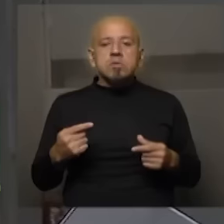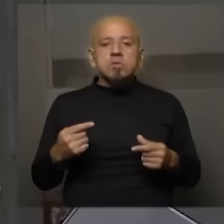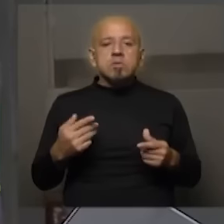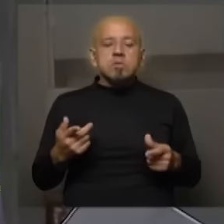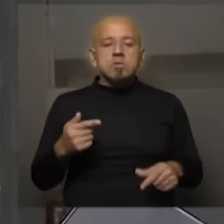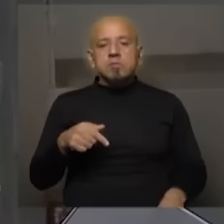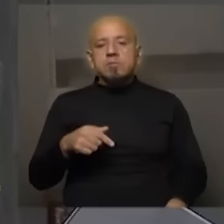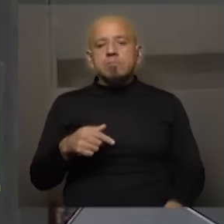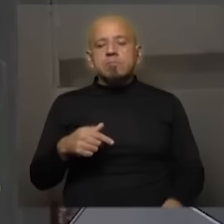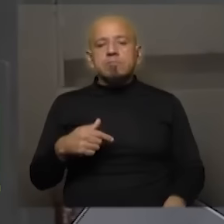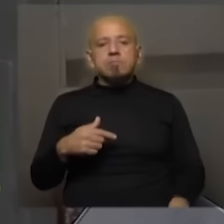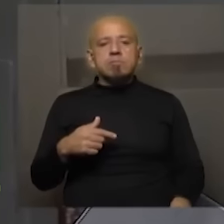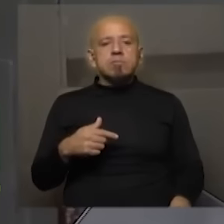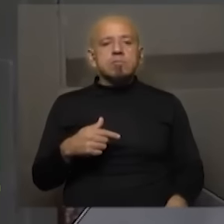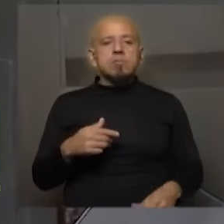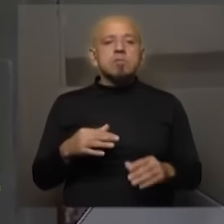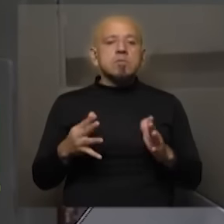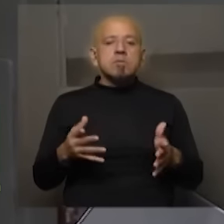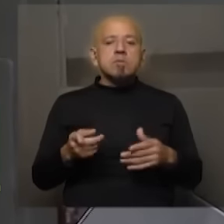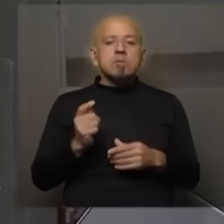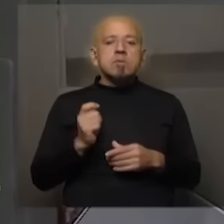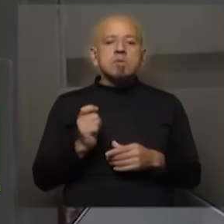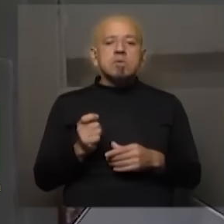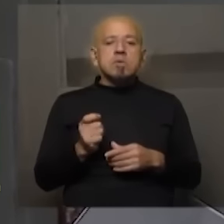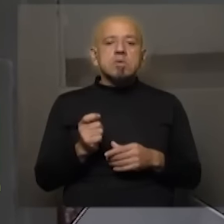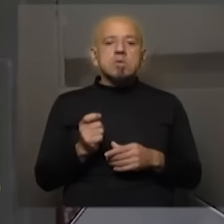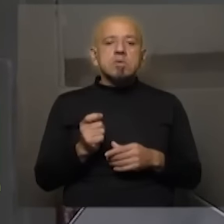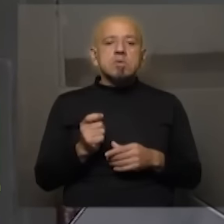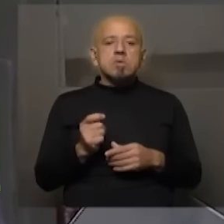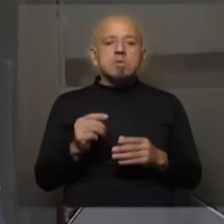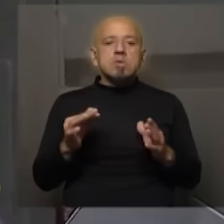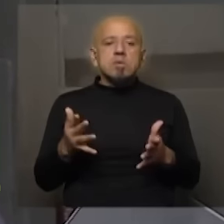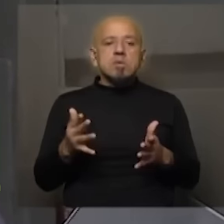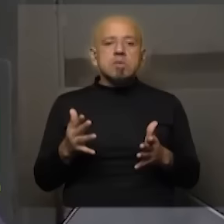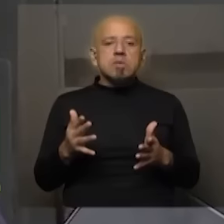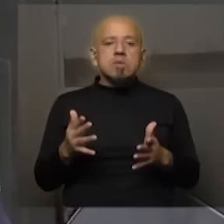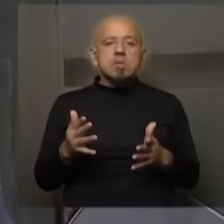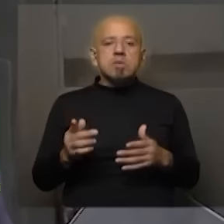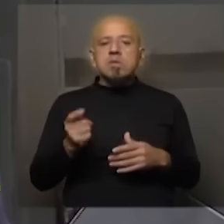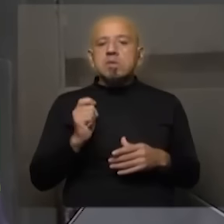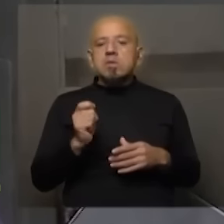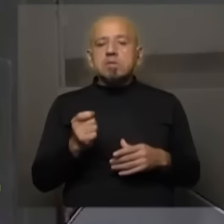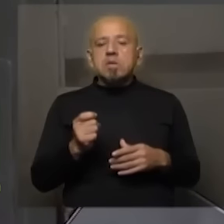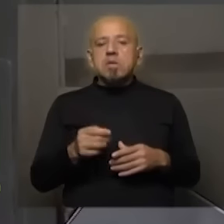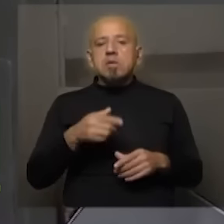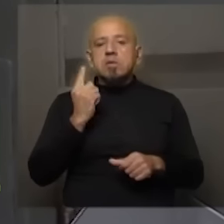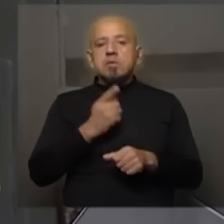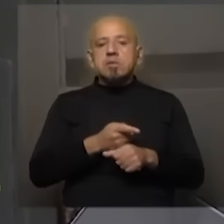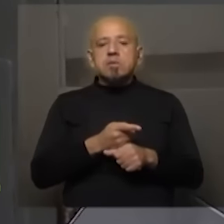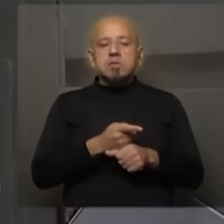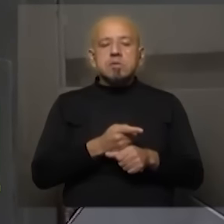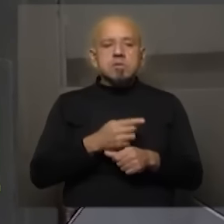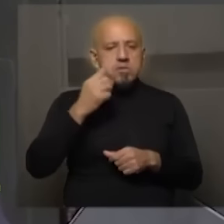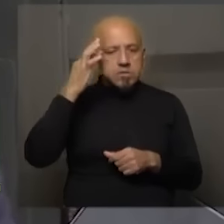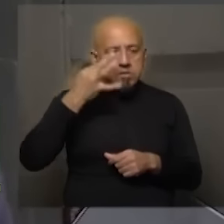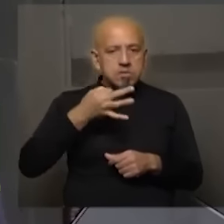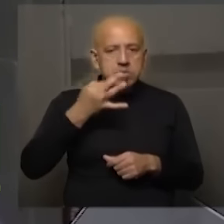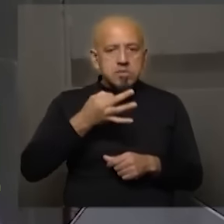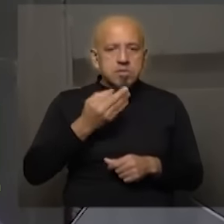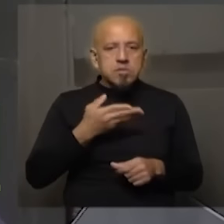este proceso determinar quién es el mandante original, es decir, quién es el que realmente termina